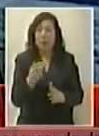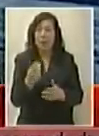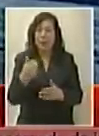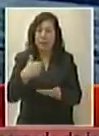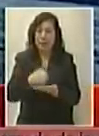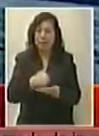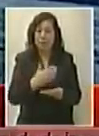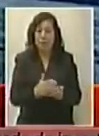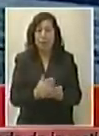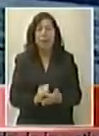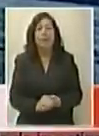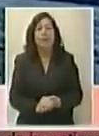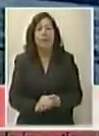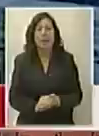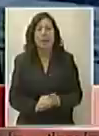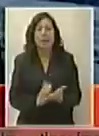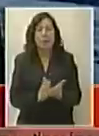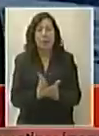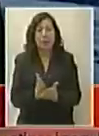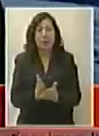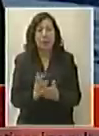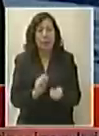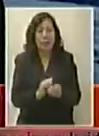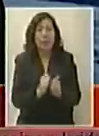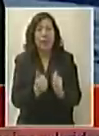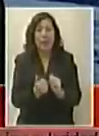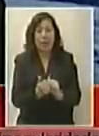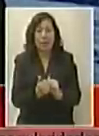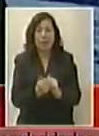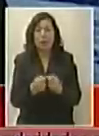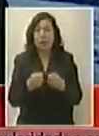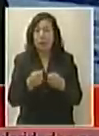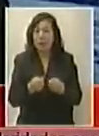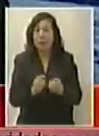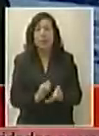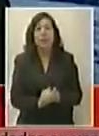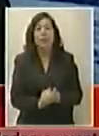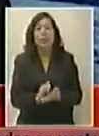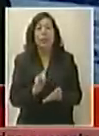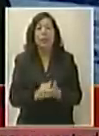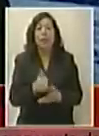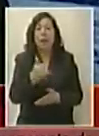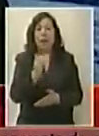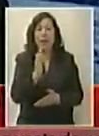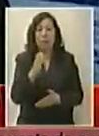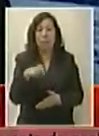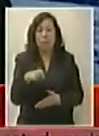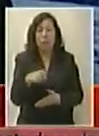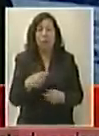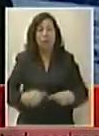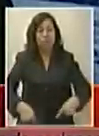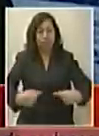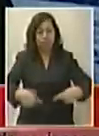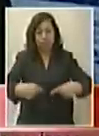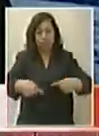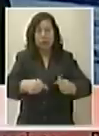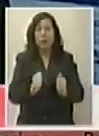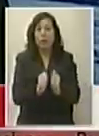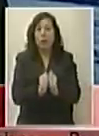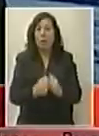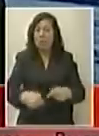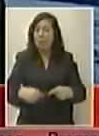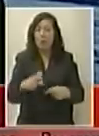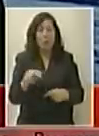tercera parte mediante esta reforma se va a obligar a que las afps compitan y